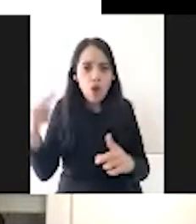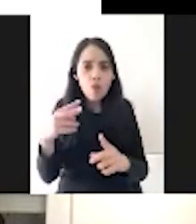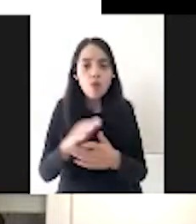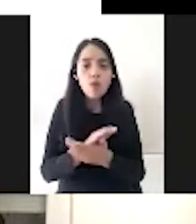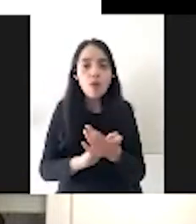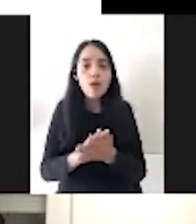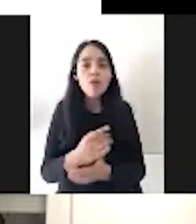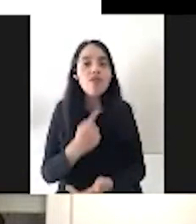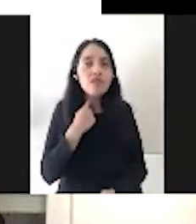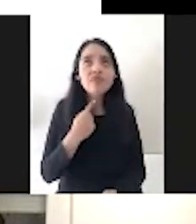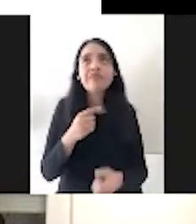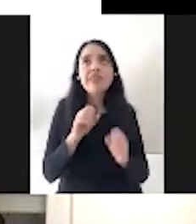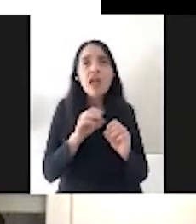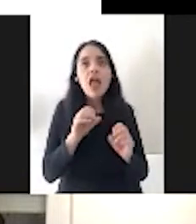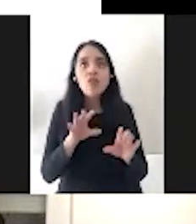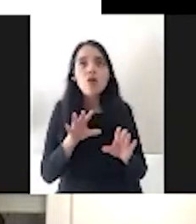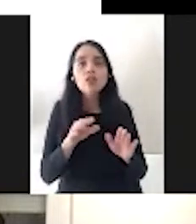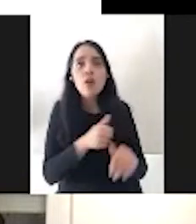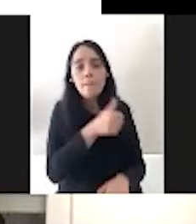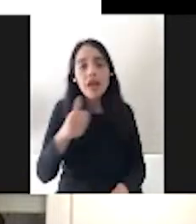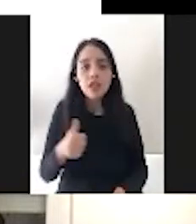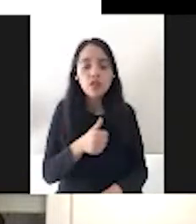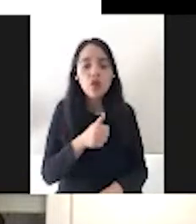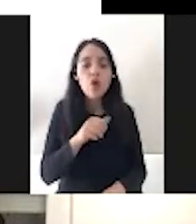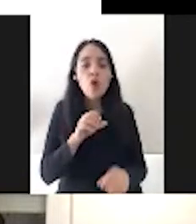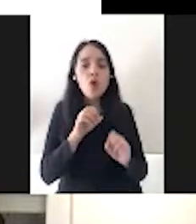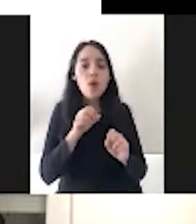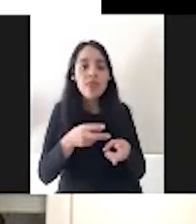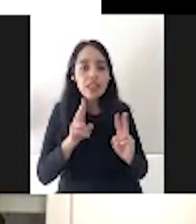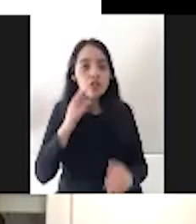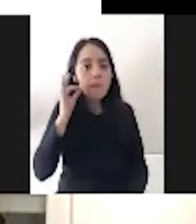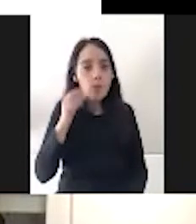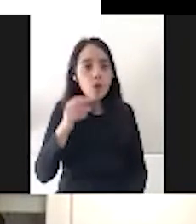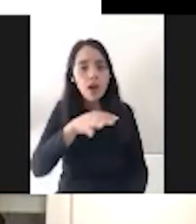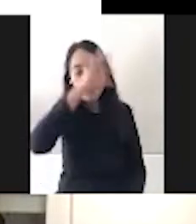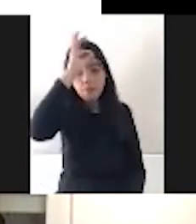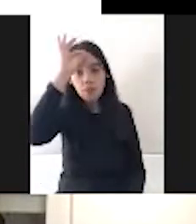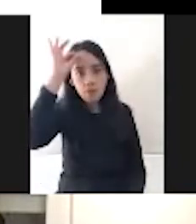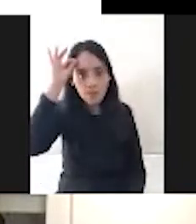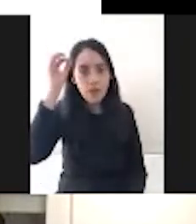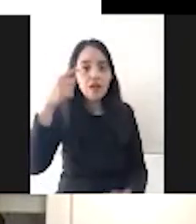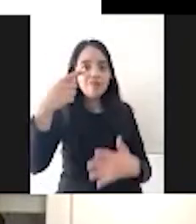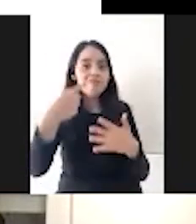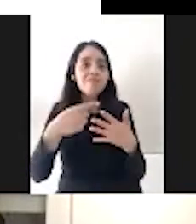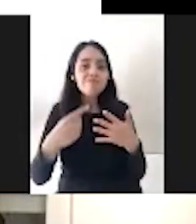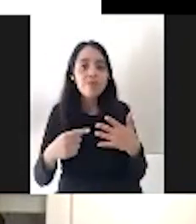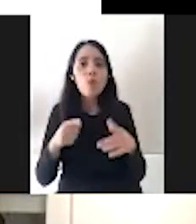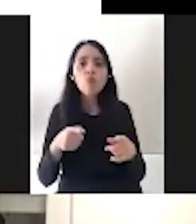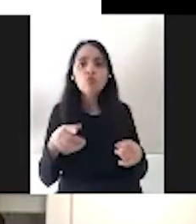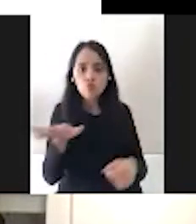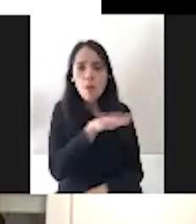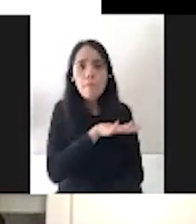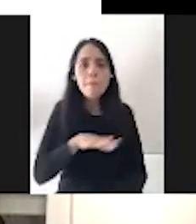todo el mundo, el derecho a la mujer, el de las poblaciones indígenas, etcétera, ¿no? Es un carácter más social también,